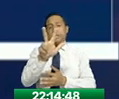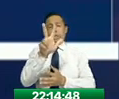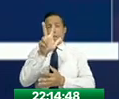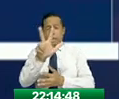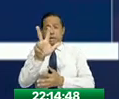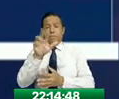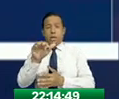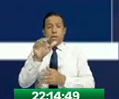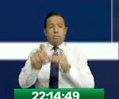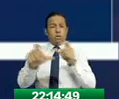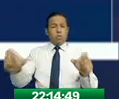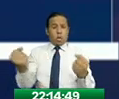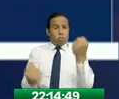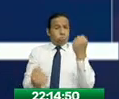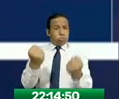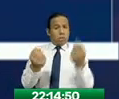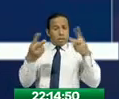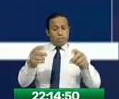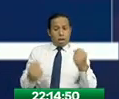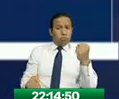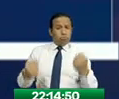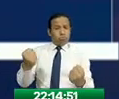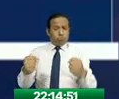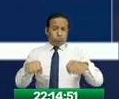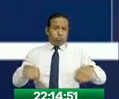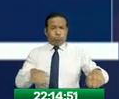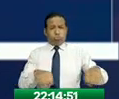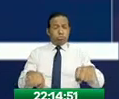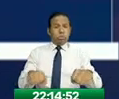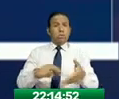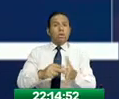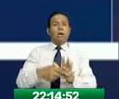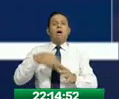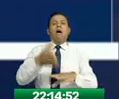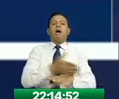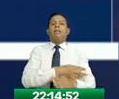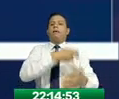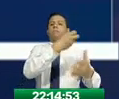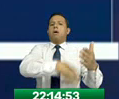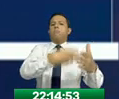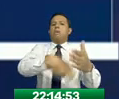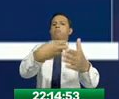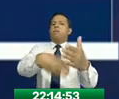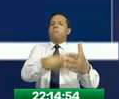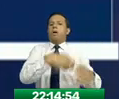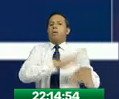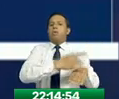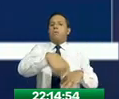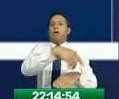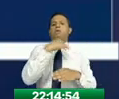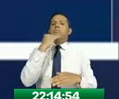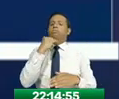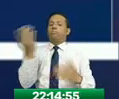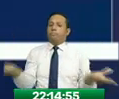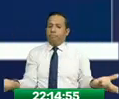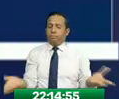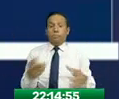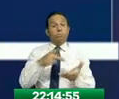y 19.058 de motocicletas se encuentran sancionados a corte 29 de mayo. Solo en Pichincha se han